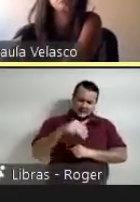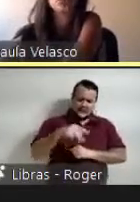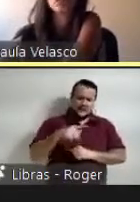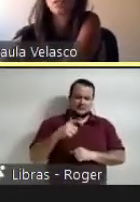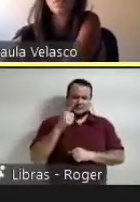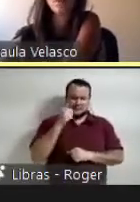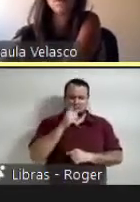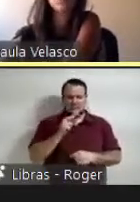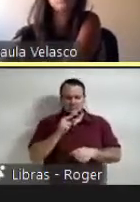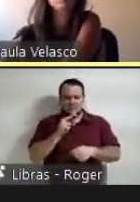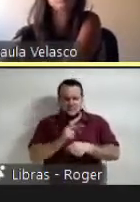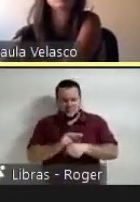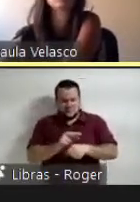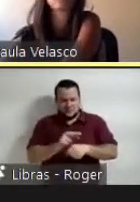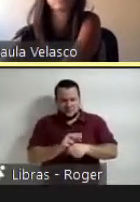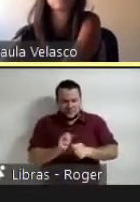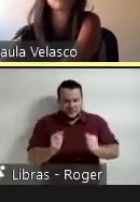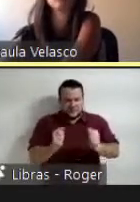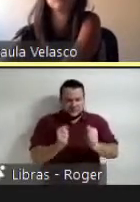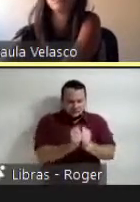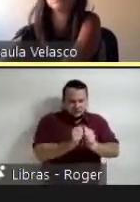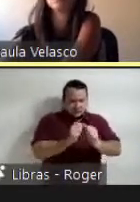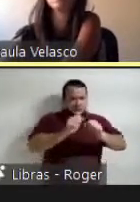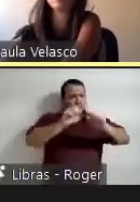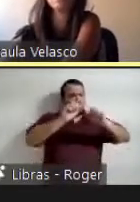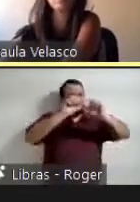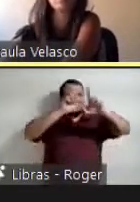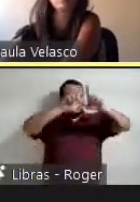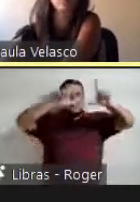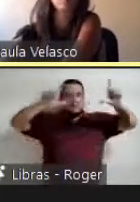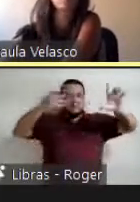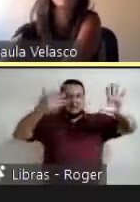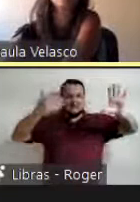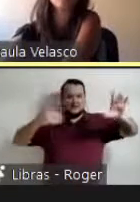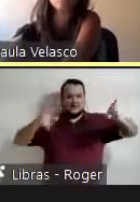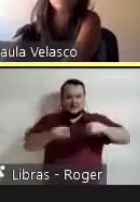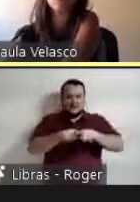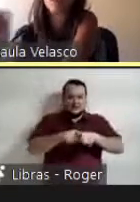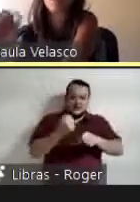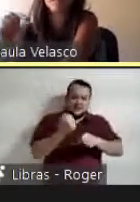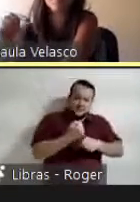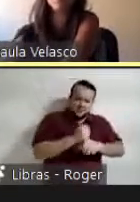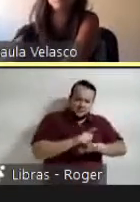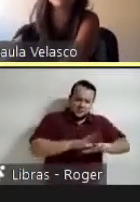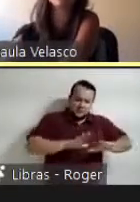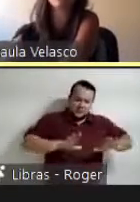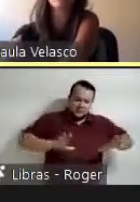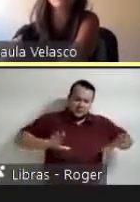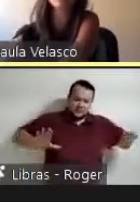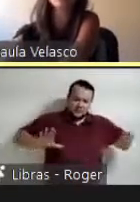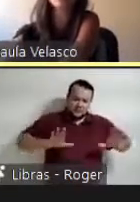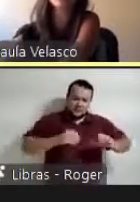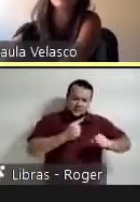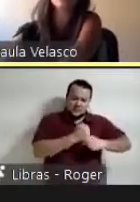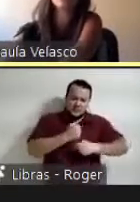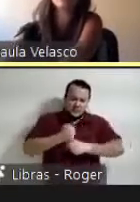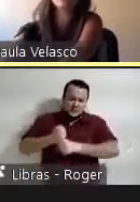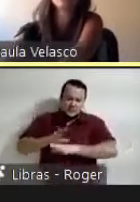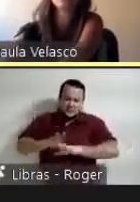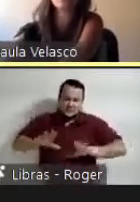intervenciones simples como refuerzos de cada apertura existente en un marco embedido de 10 milímetros de espesor